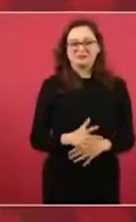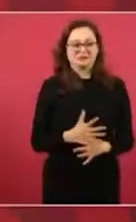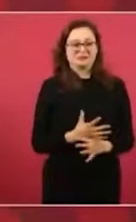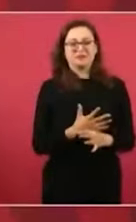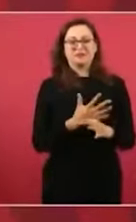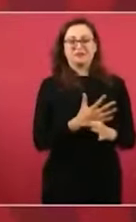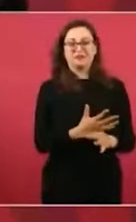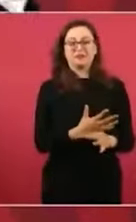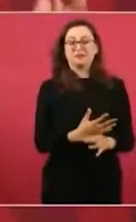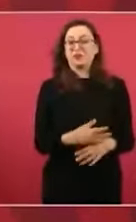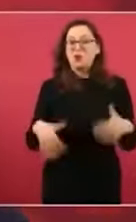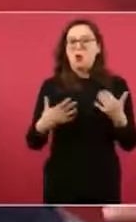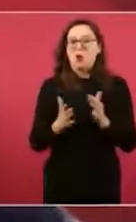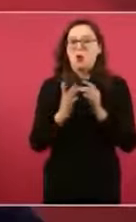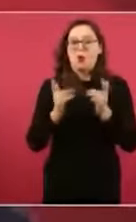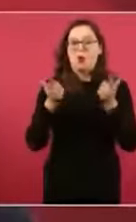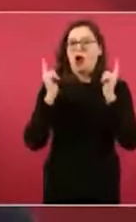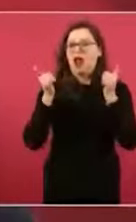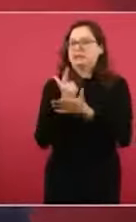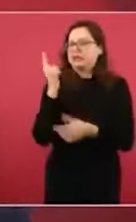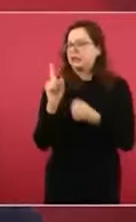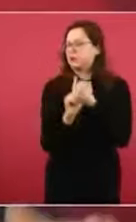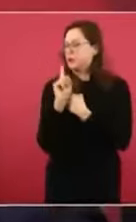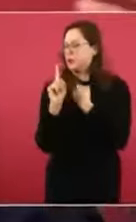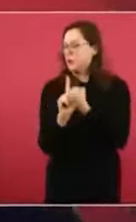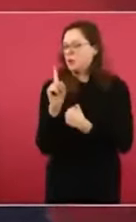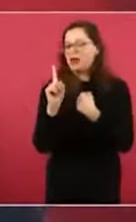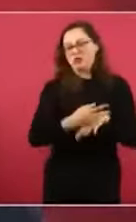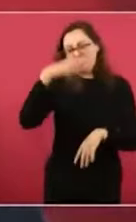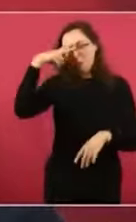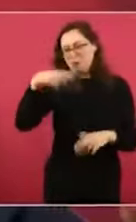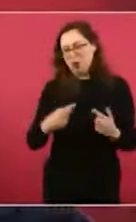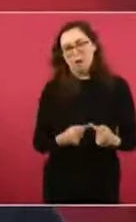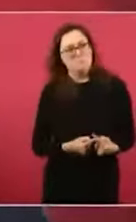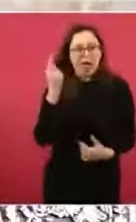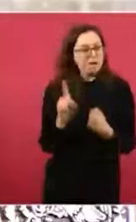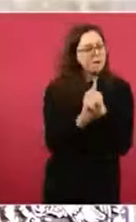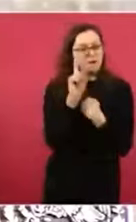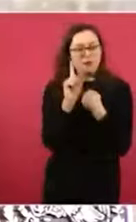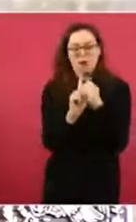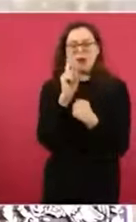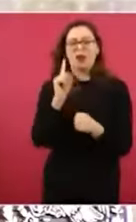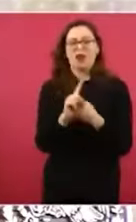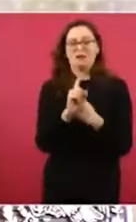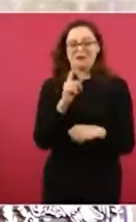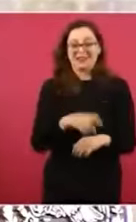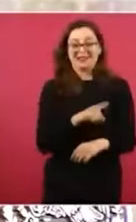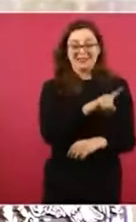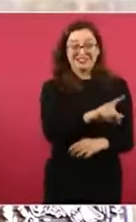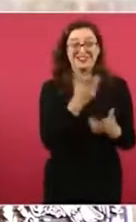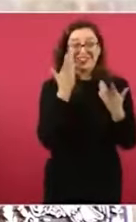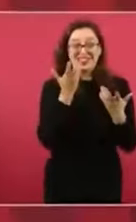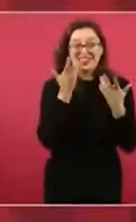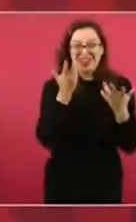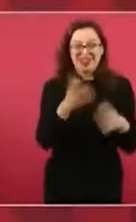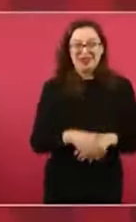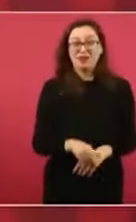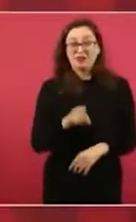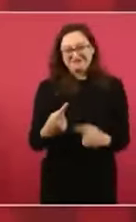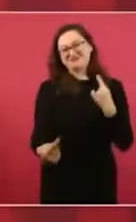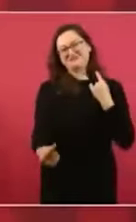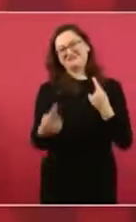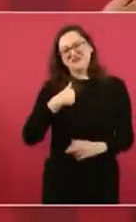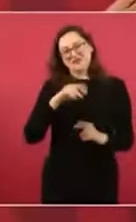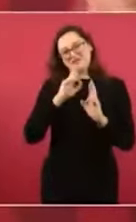sería gravísimo para México una ruptura del tratado. Entonces, lo que me está preguntando, si yo le contesto,